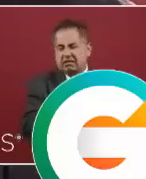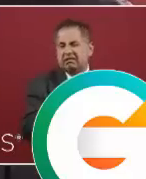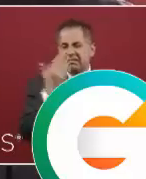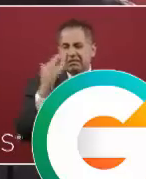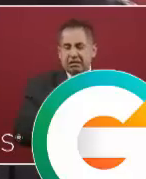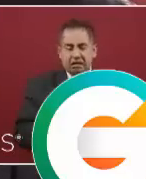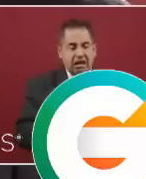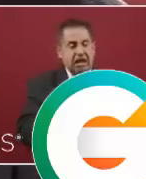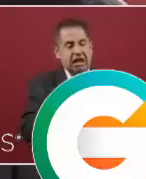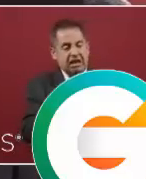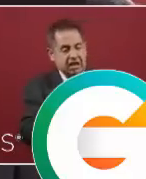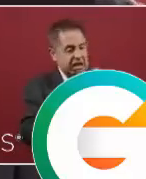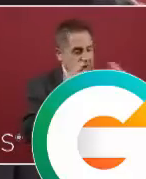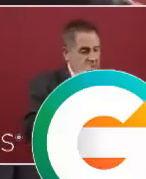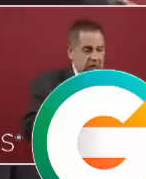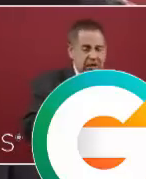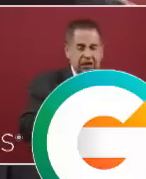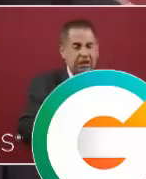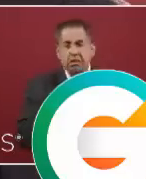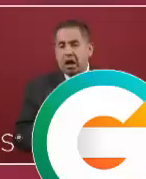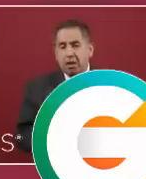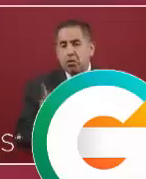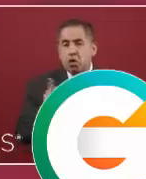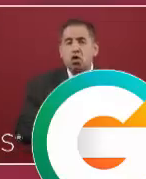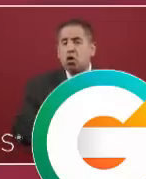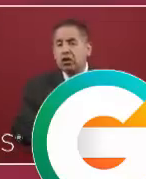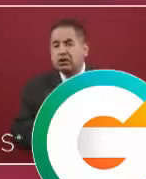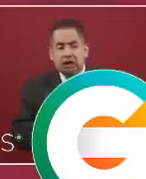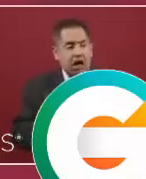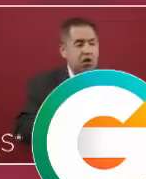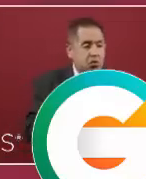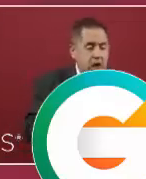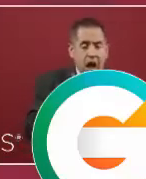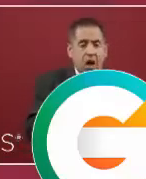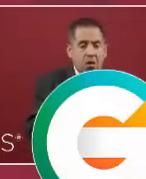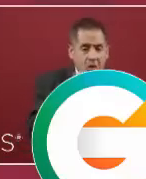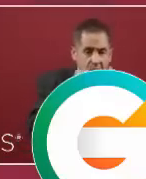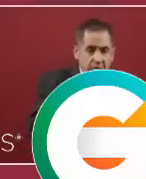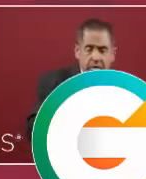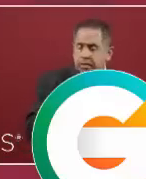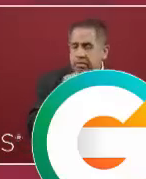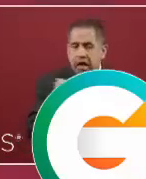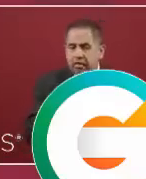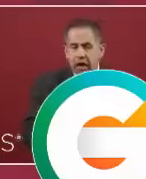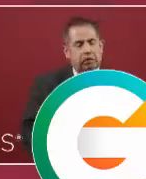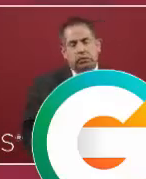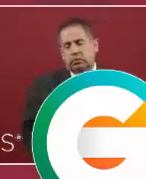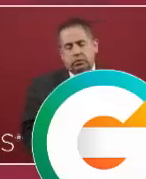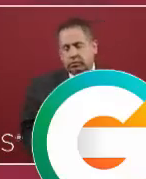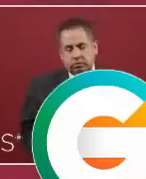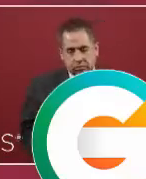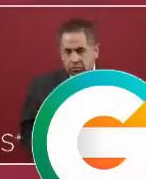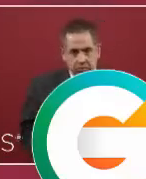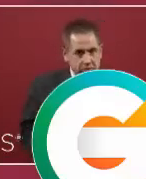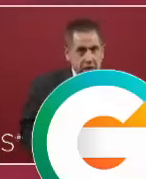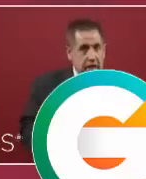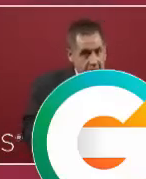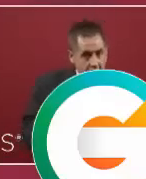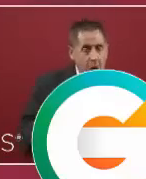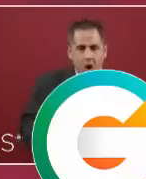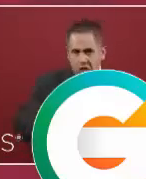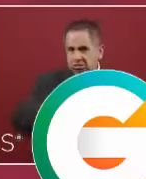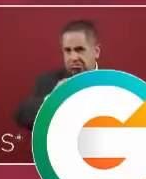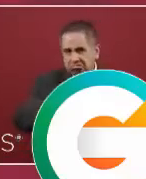que ni estudiaban ni trabajaban, y nunca hicieron nada por los jóvenes. Entonces, ahora se está atendiendo a los